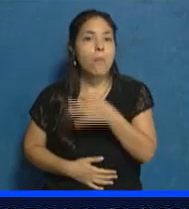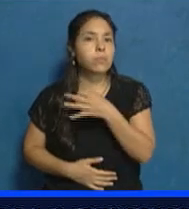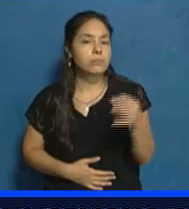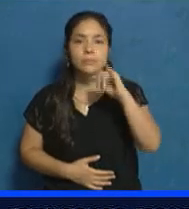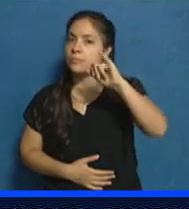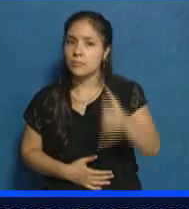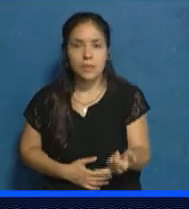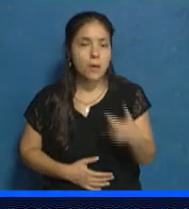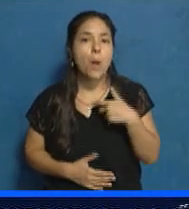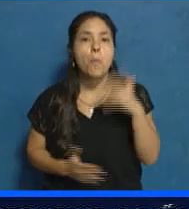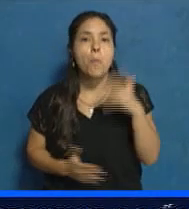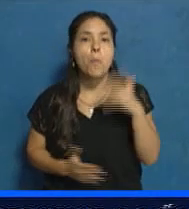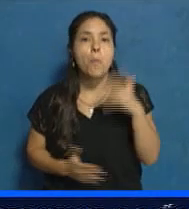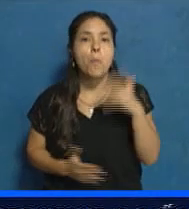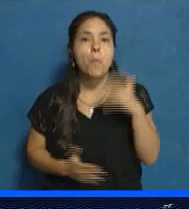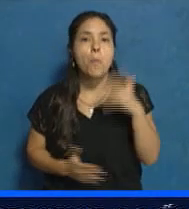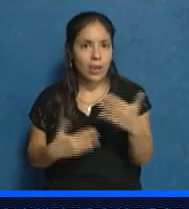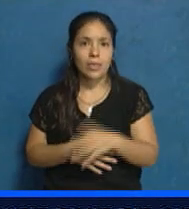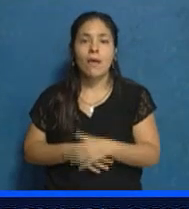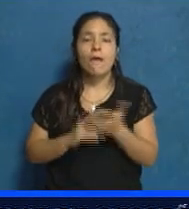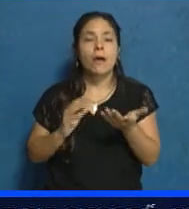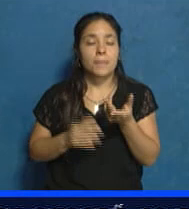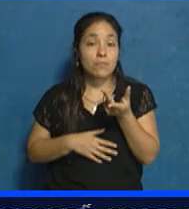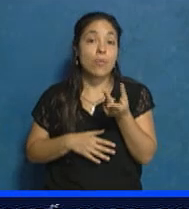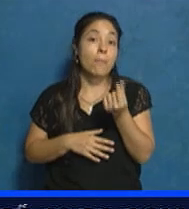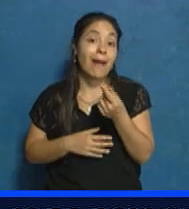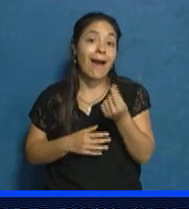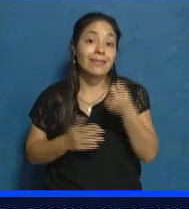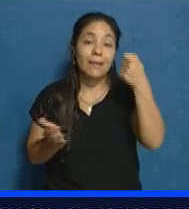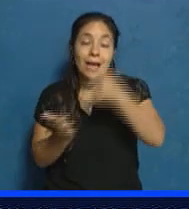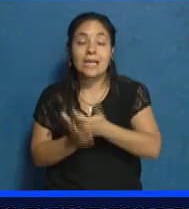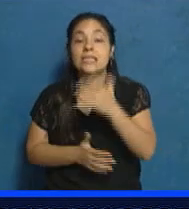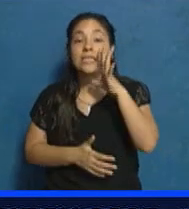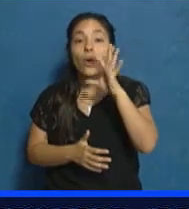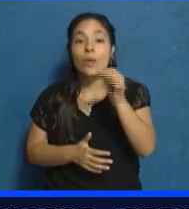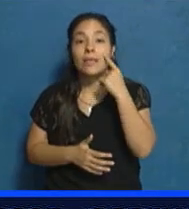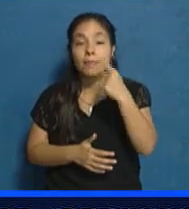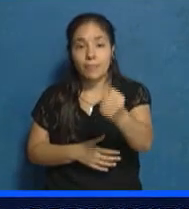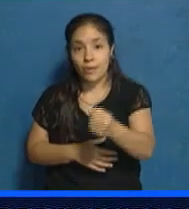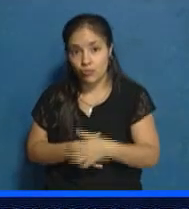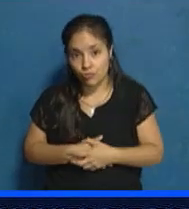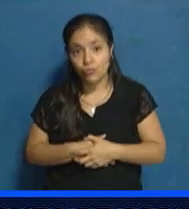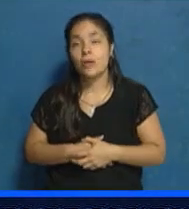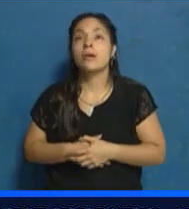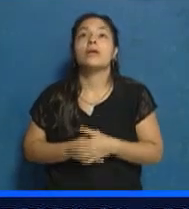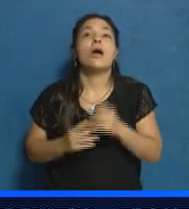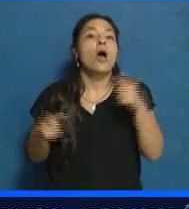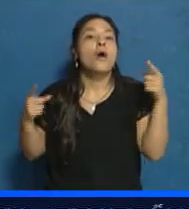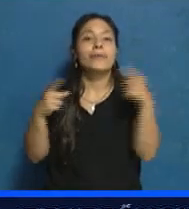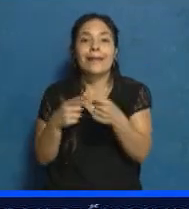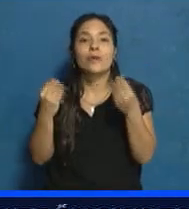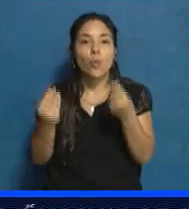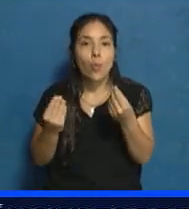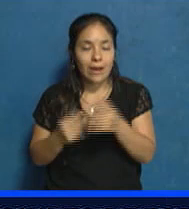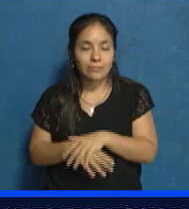Exactamente, se va a poder ser multado hasta con valores que pueden llegar a superar los 50.000 pesos. Y justamente se busca darle un